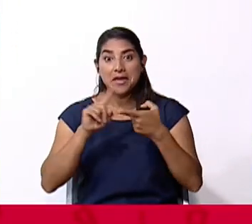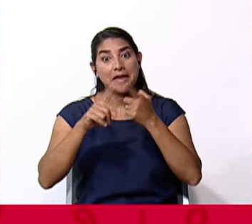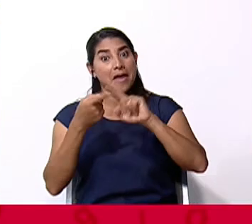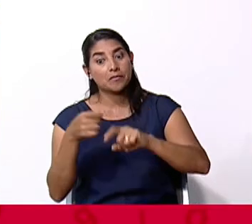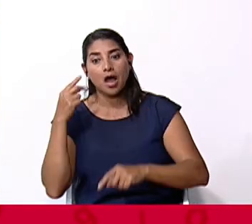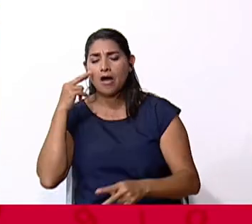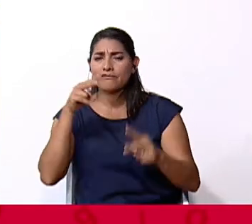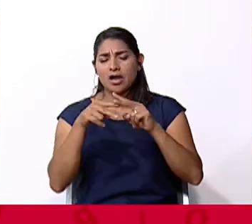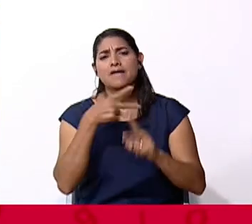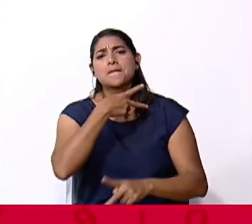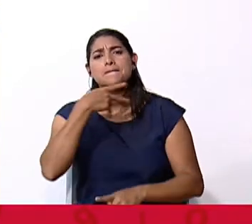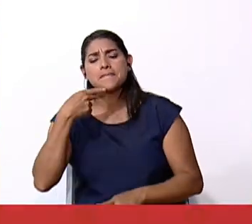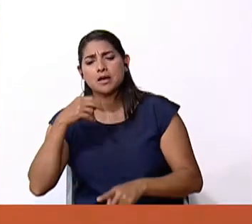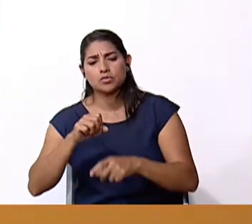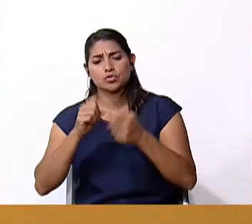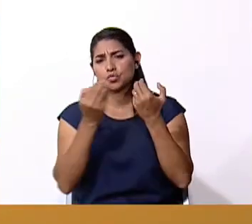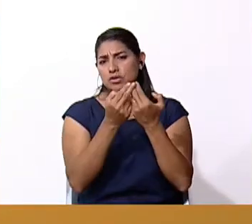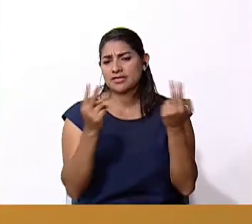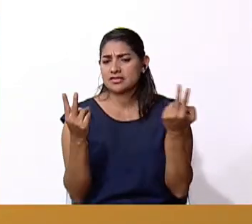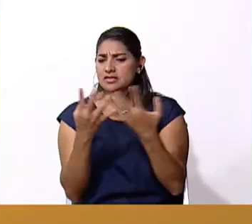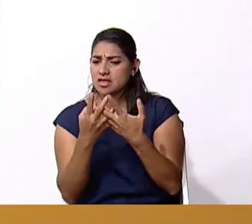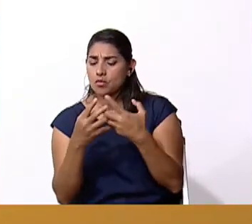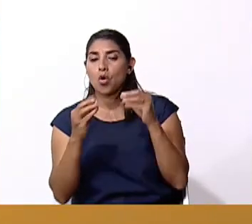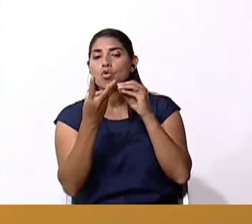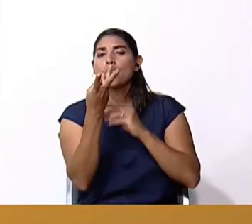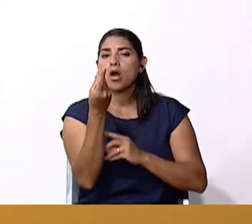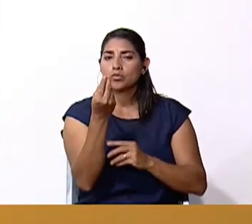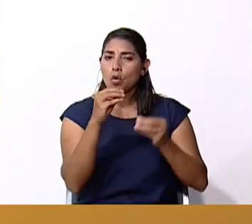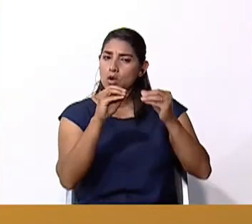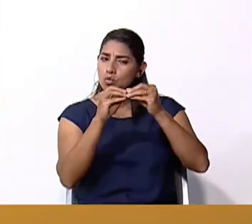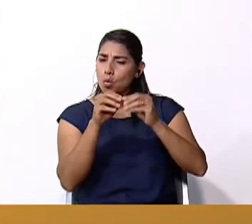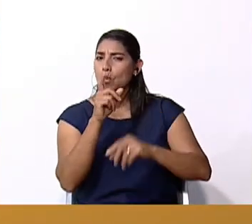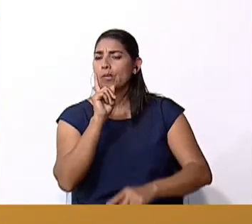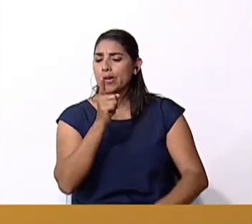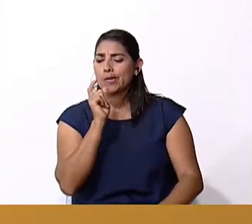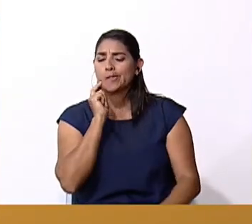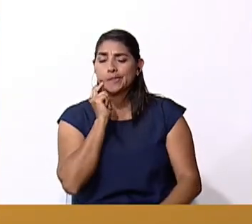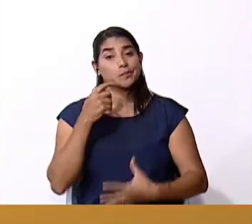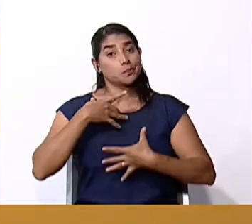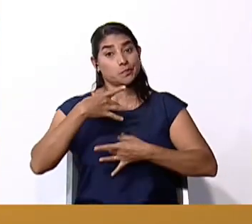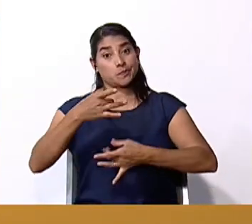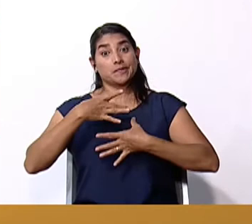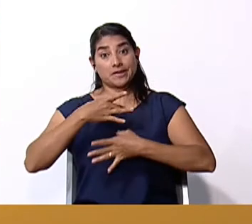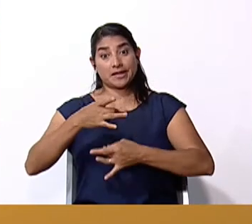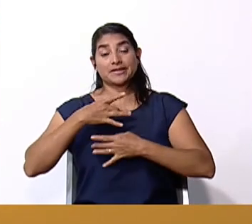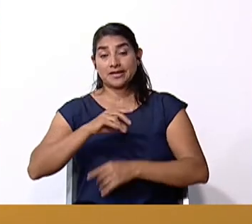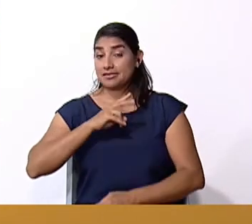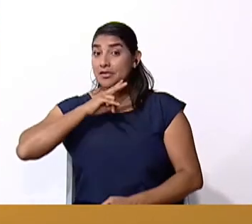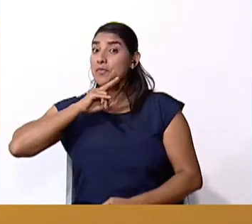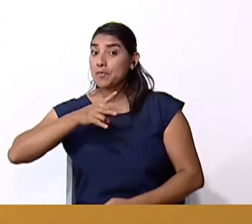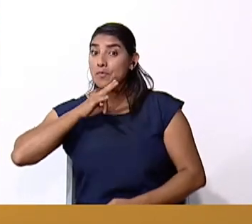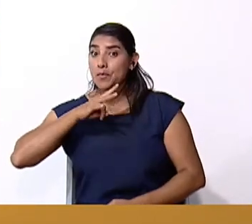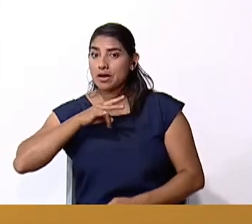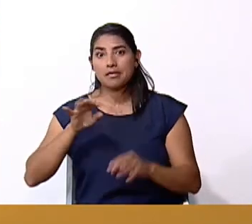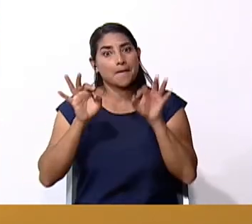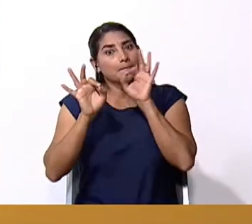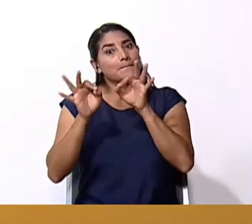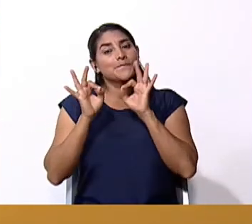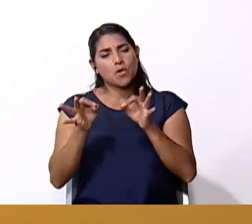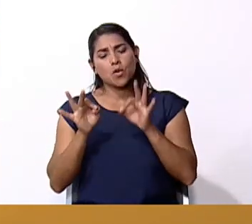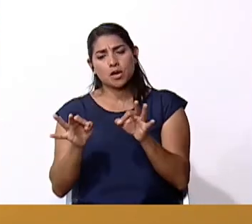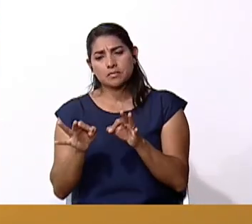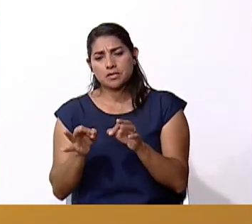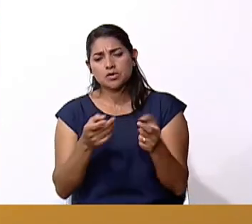que el verbo y el sustantivo concuerden en número. Qué interesante, ¿verdad que sí? Muy bien.